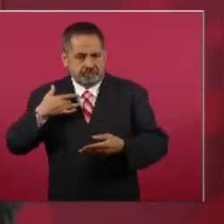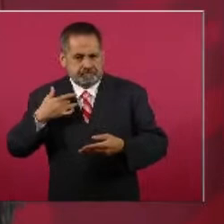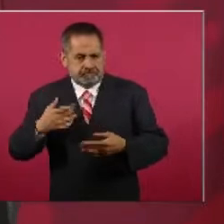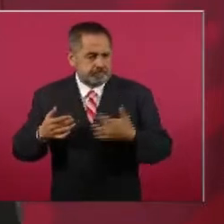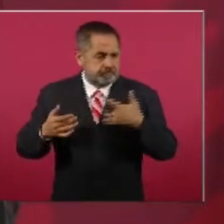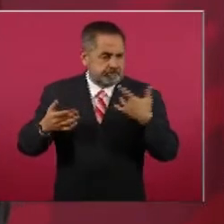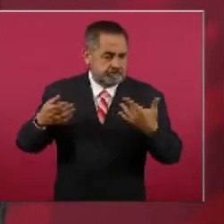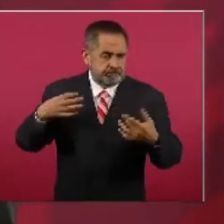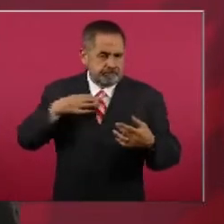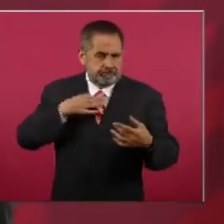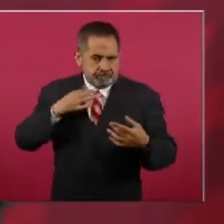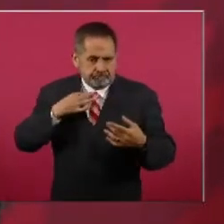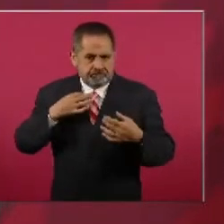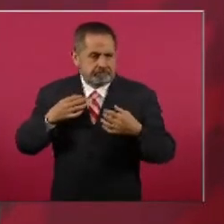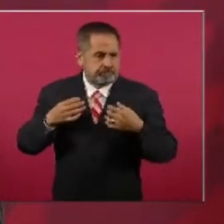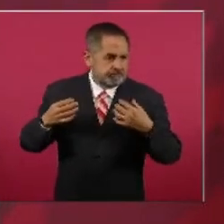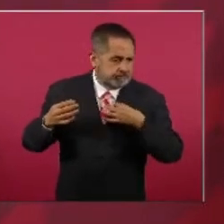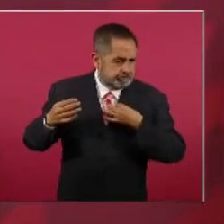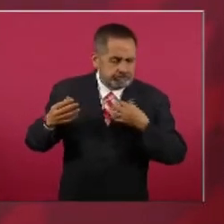las partes